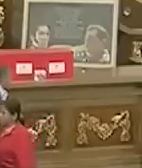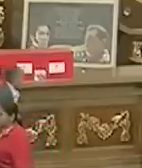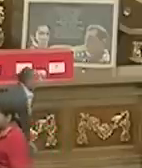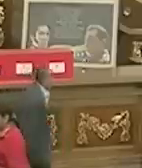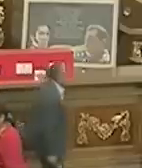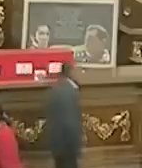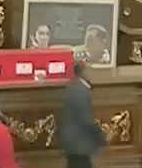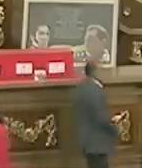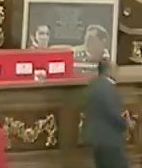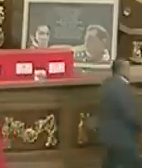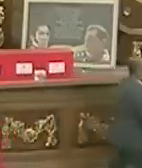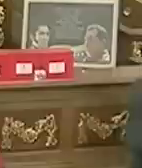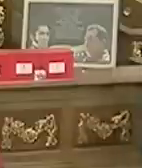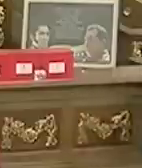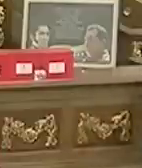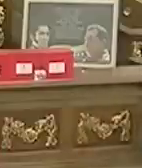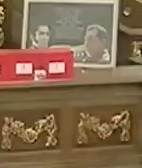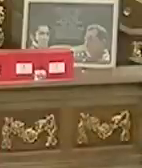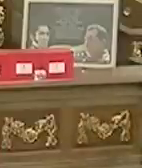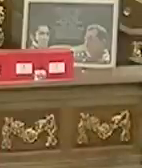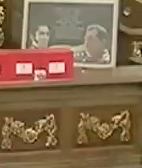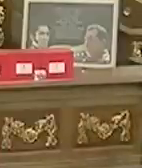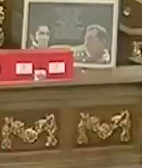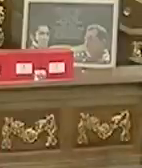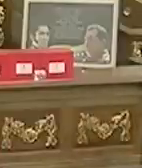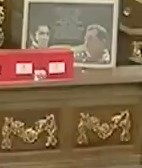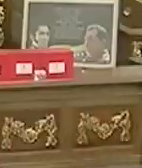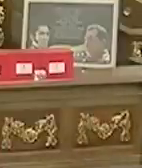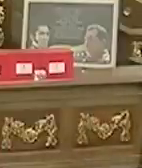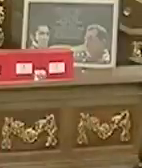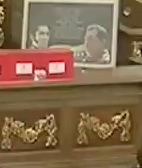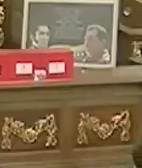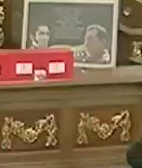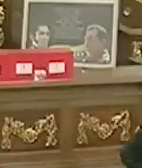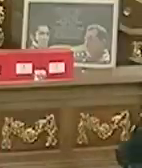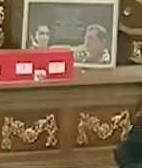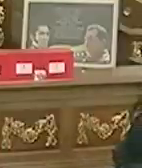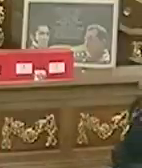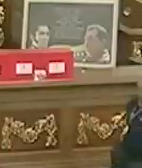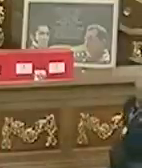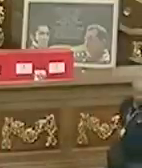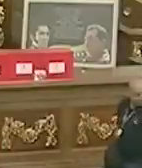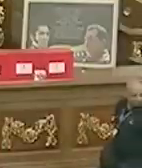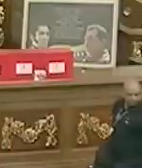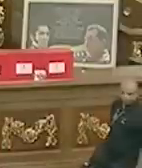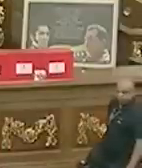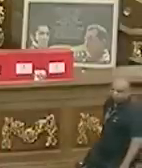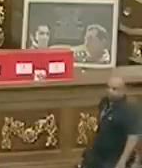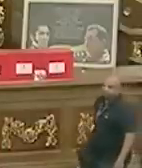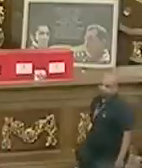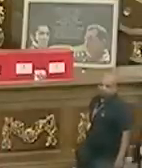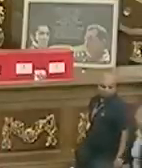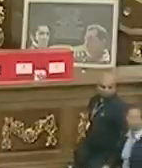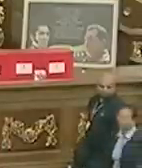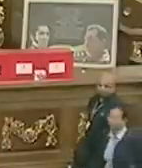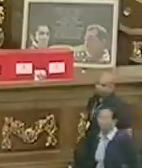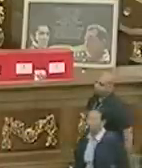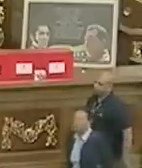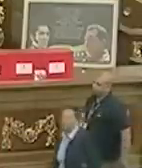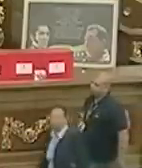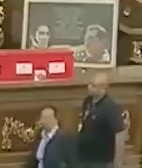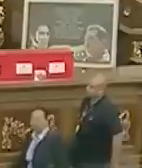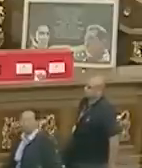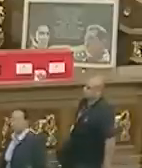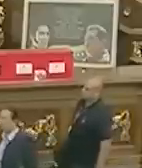también se referían importante al segundo punto, que era la designación del ciudadano Arturo Enrique Gil Pinto como embajador